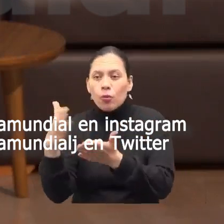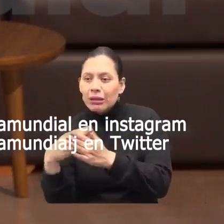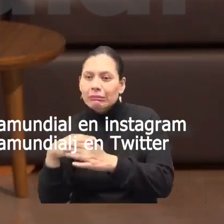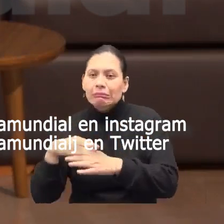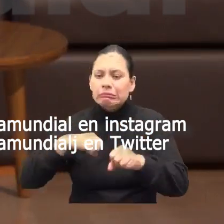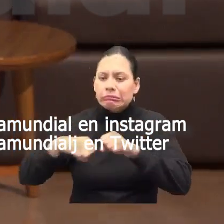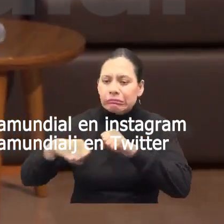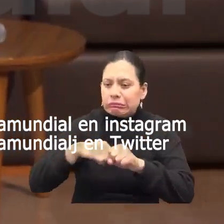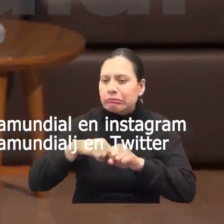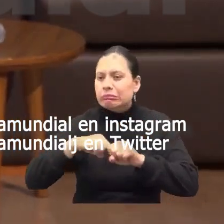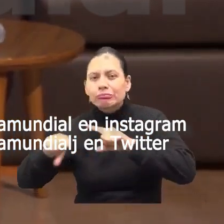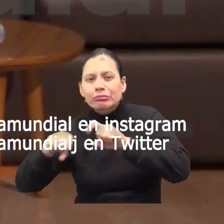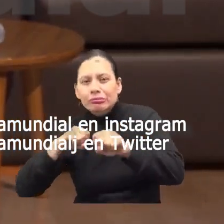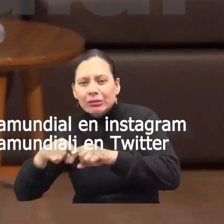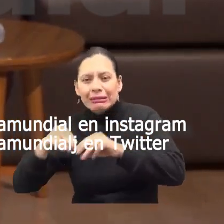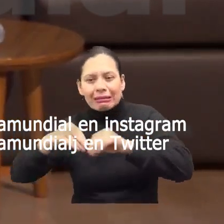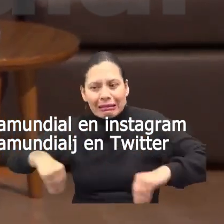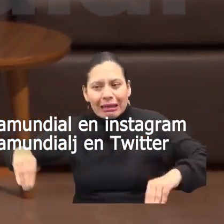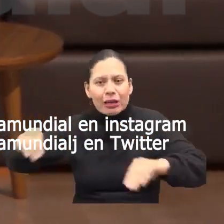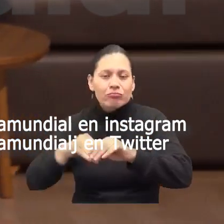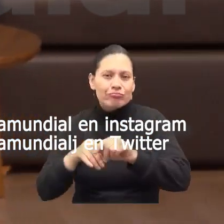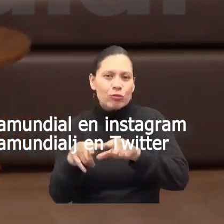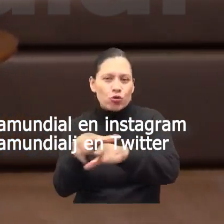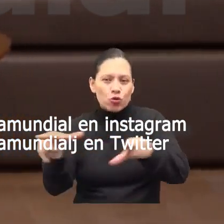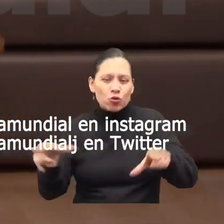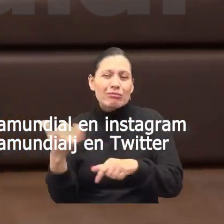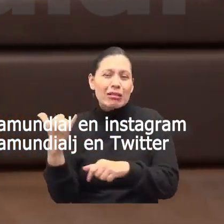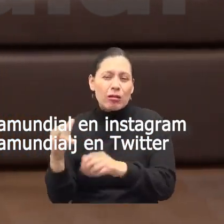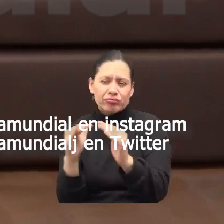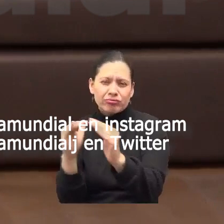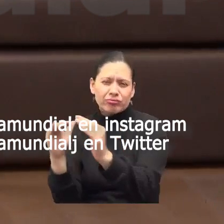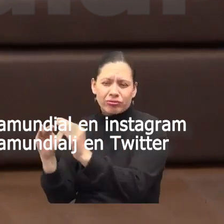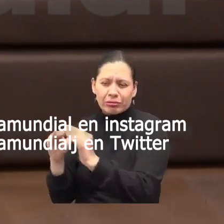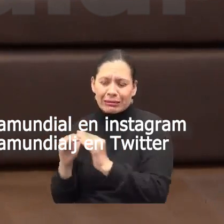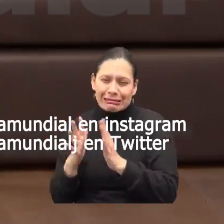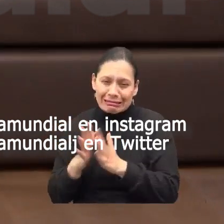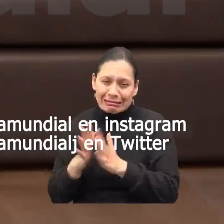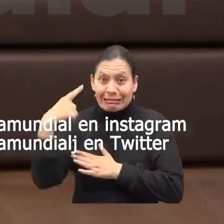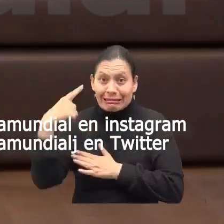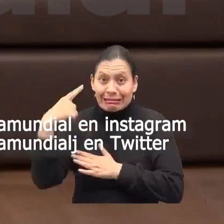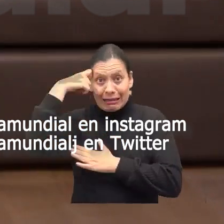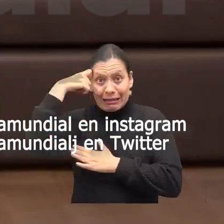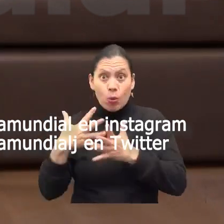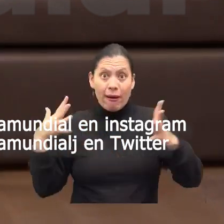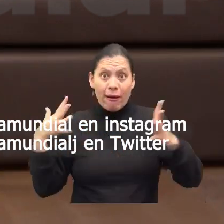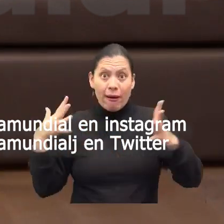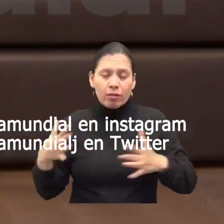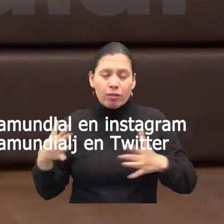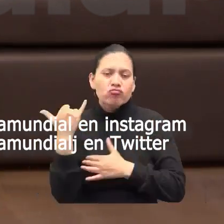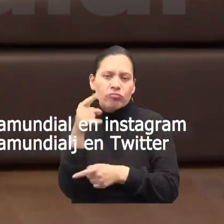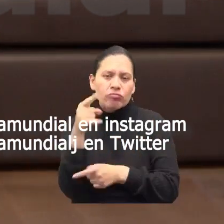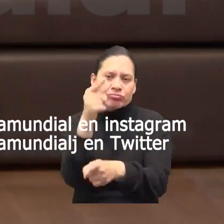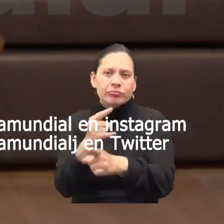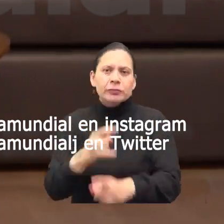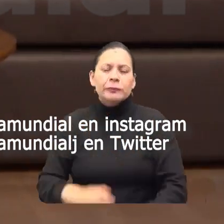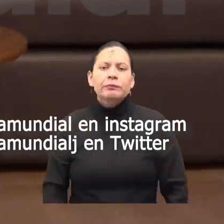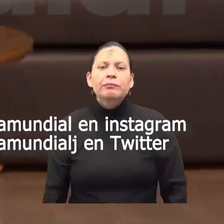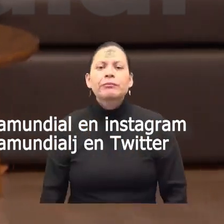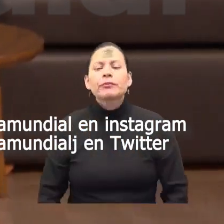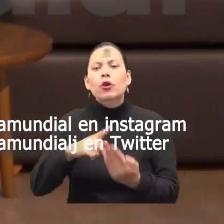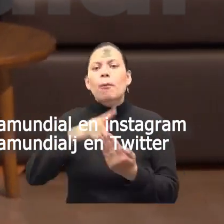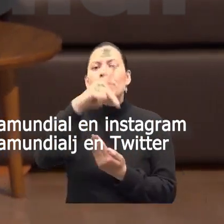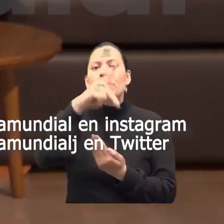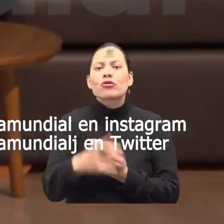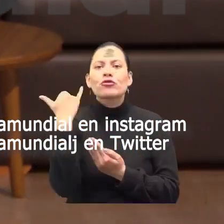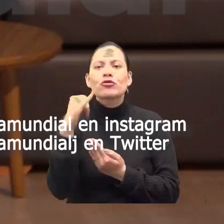estos predios, en algunos casos en zonas ya pues muy conurbadas, y pues un reto que afortunadamente ha salido de la mejor manera. El proyecto ha